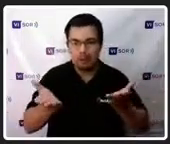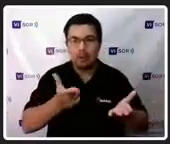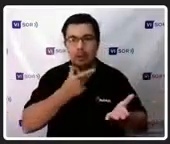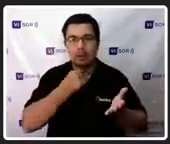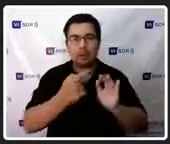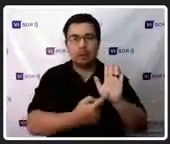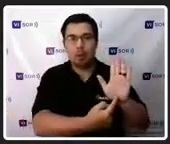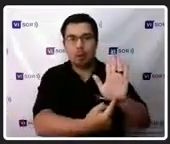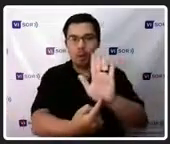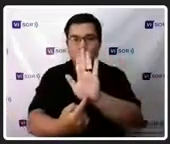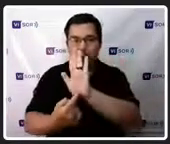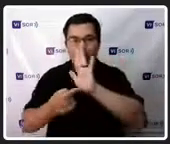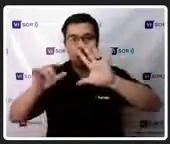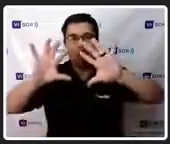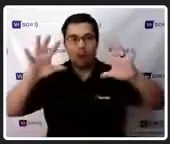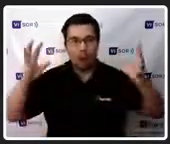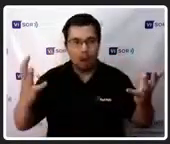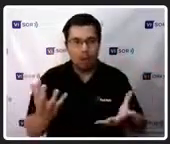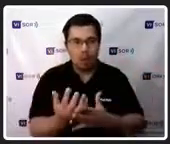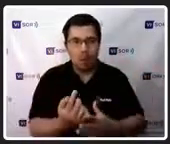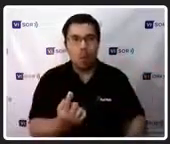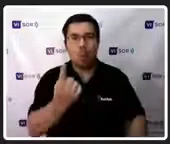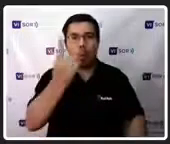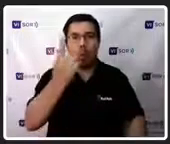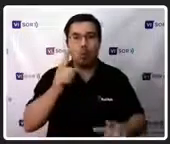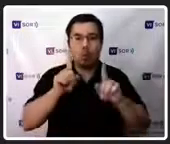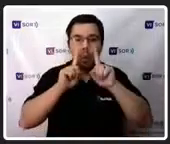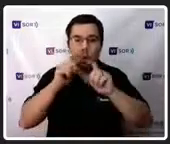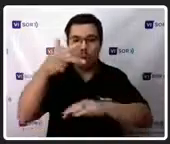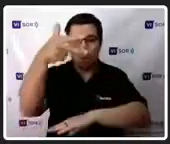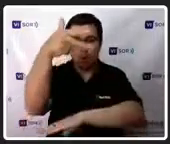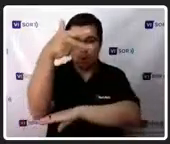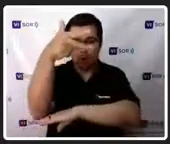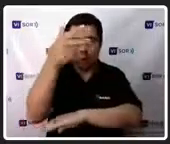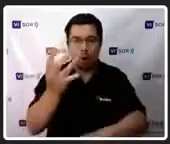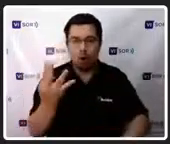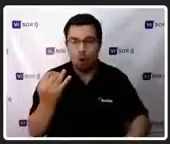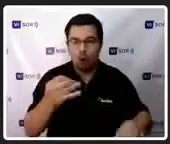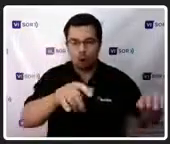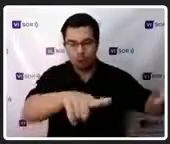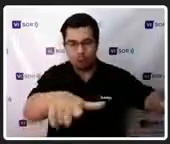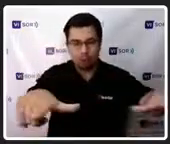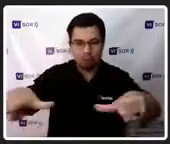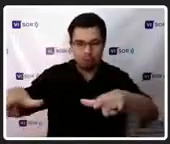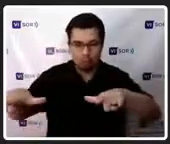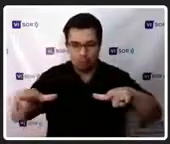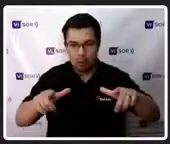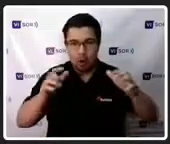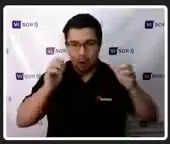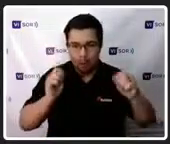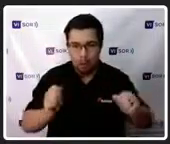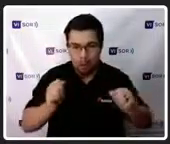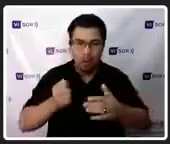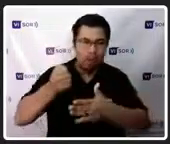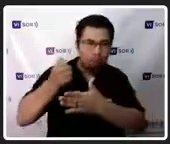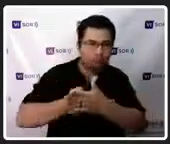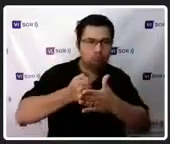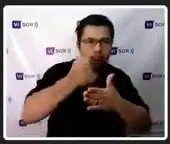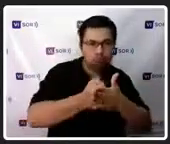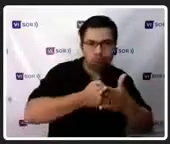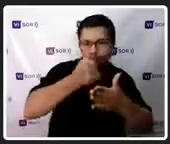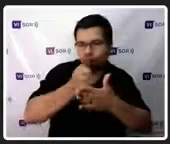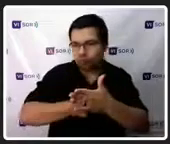pequeño, con 14 habitaciones, 3 estrellas, puede dar la pelea a los pesos pesados, a un Sheraton, a un